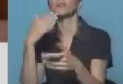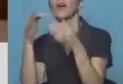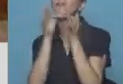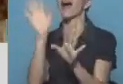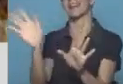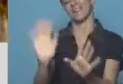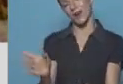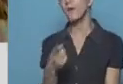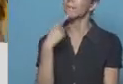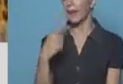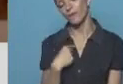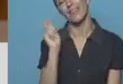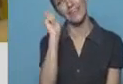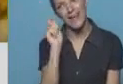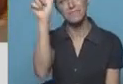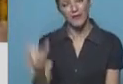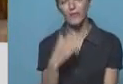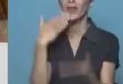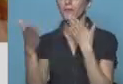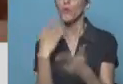me vengan a tratar de sacar quién es, porque es una persona,